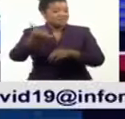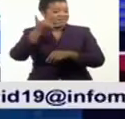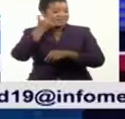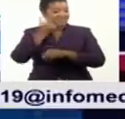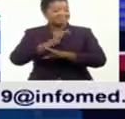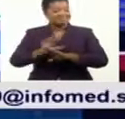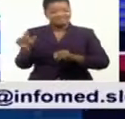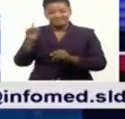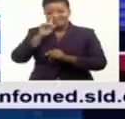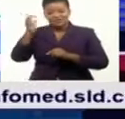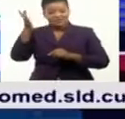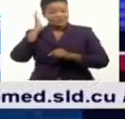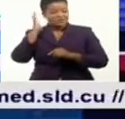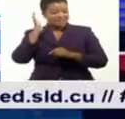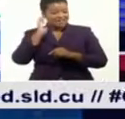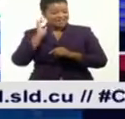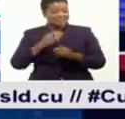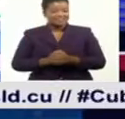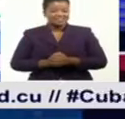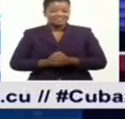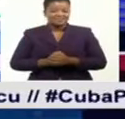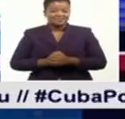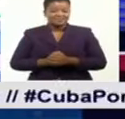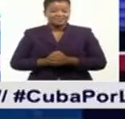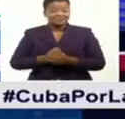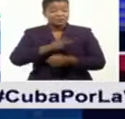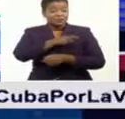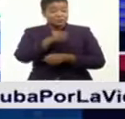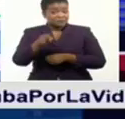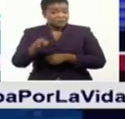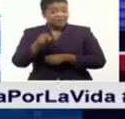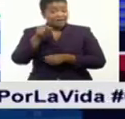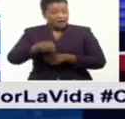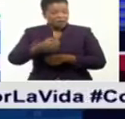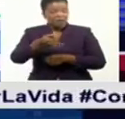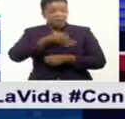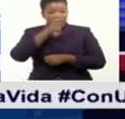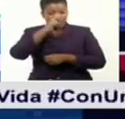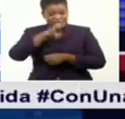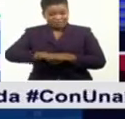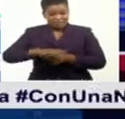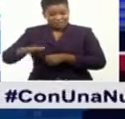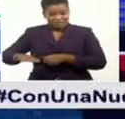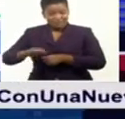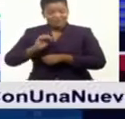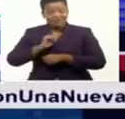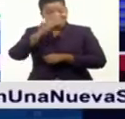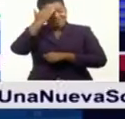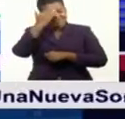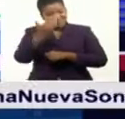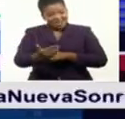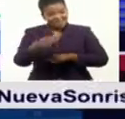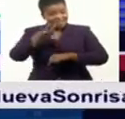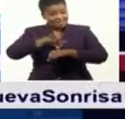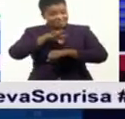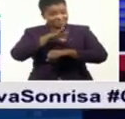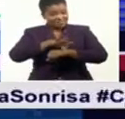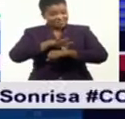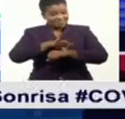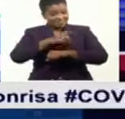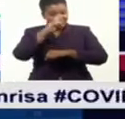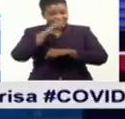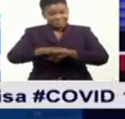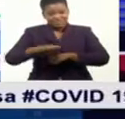despedimos con este mensaje de bien público que nos llega desde La Colmenita. Y siempre el agradecimiento a estos